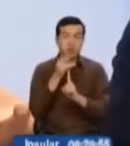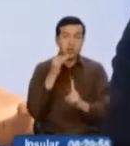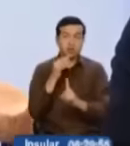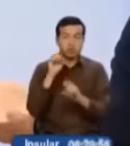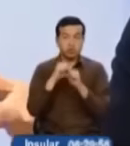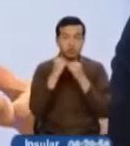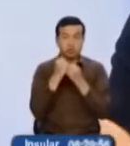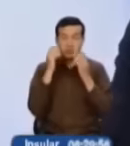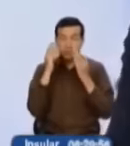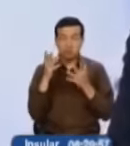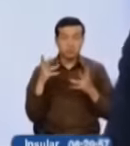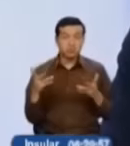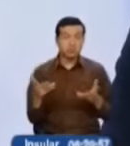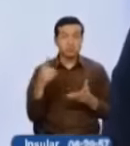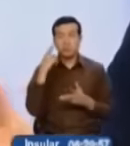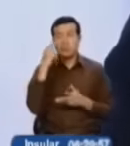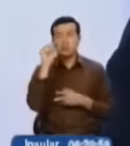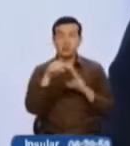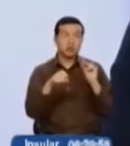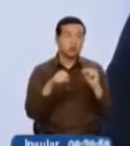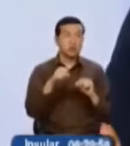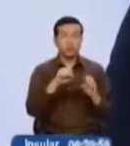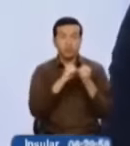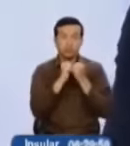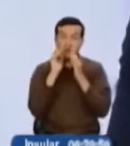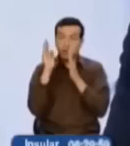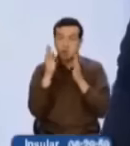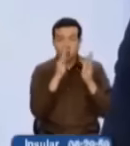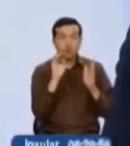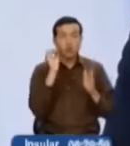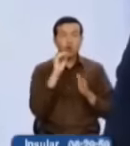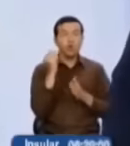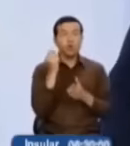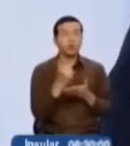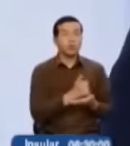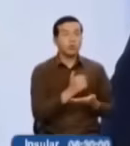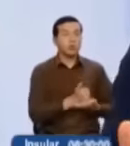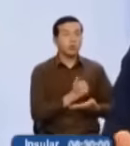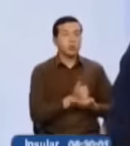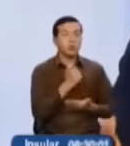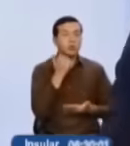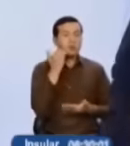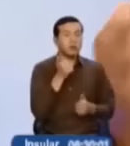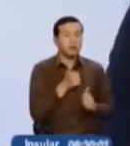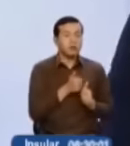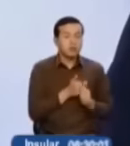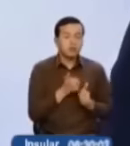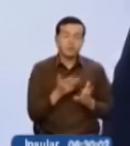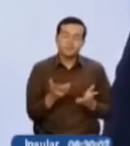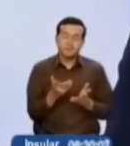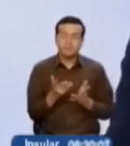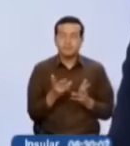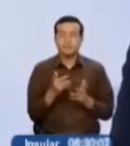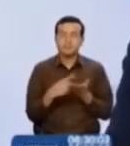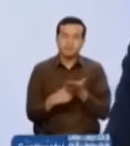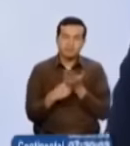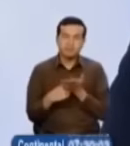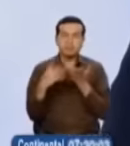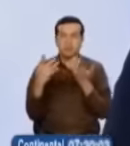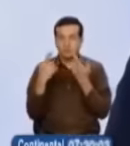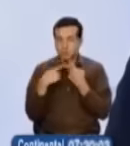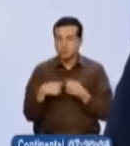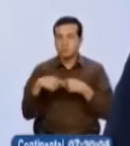no demuestra, no podemos decir tiene o no vocación social o es rentista de corto plazo, ¿no es cierto? Entonces, dentro de esta discusión queremos